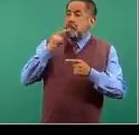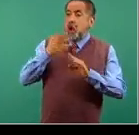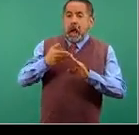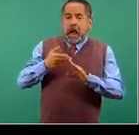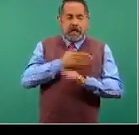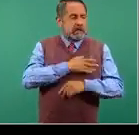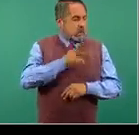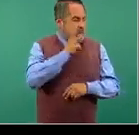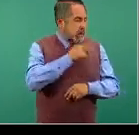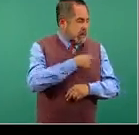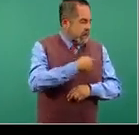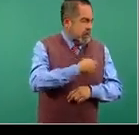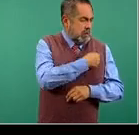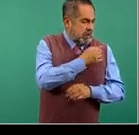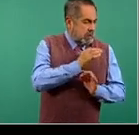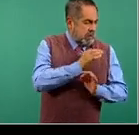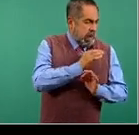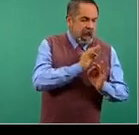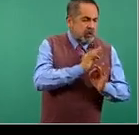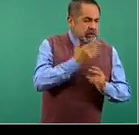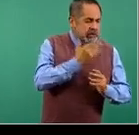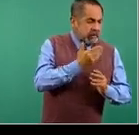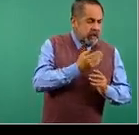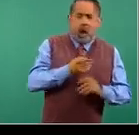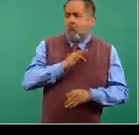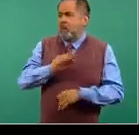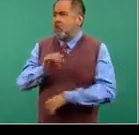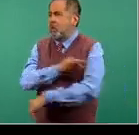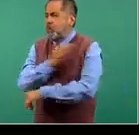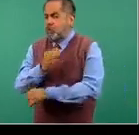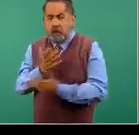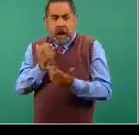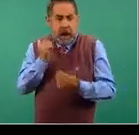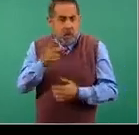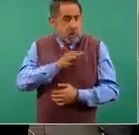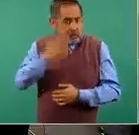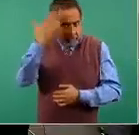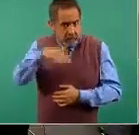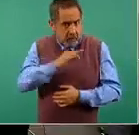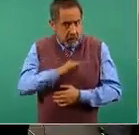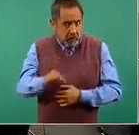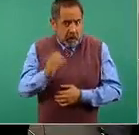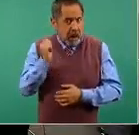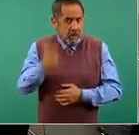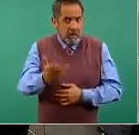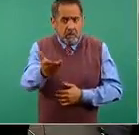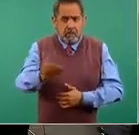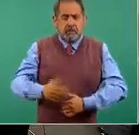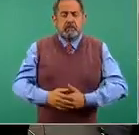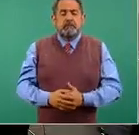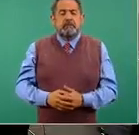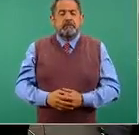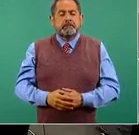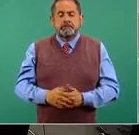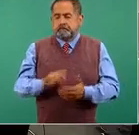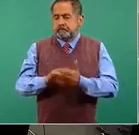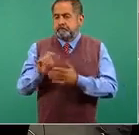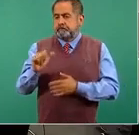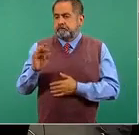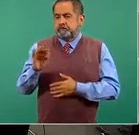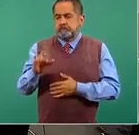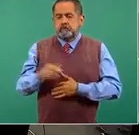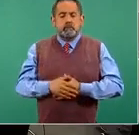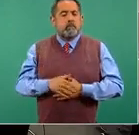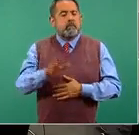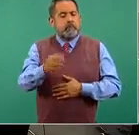mucha gente que tiene mucho miedo y dicen, bueno, ¿qué tal que hay alguna manera de saber? Nada más. Gracias, Arturo Contreras, de pie de página.